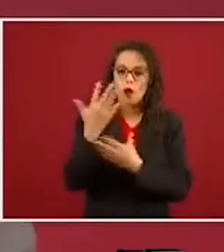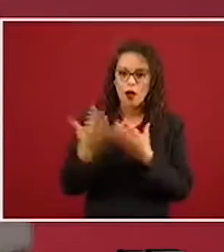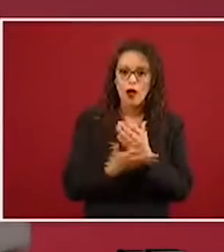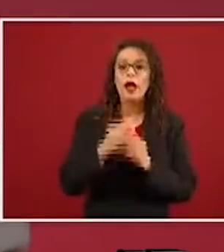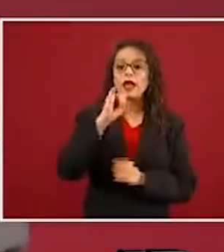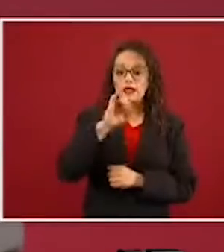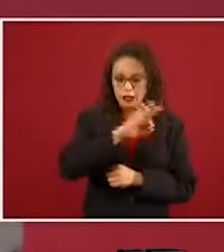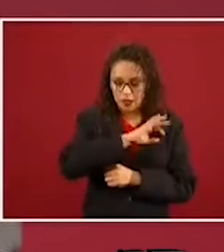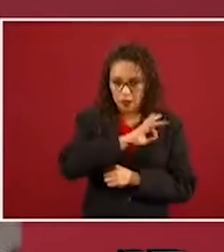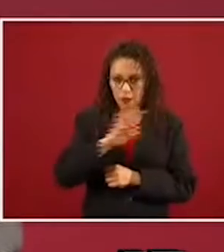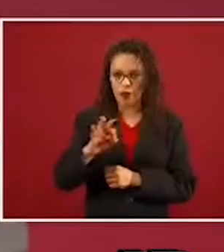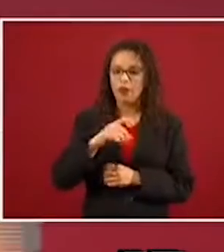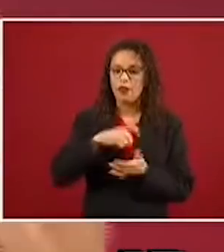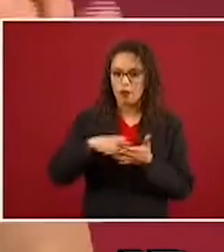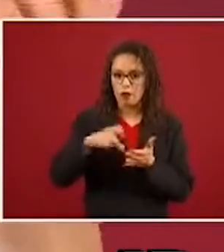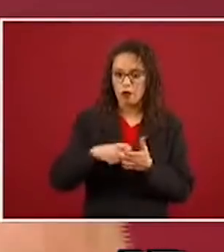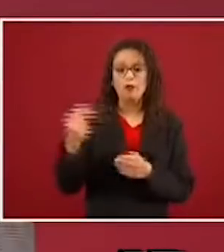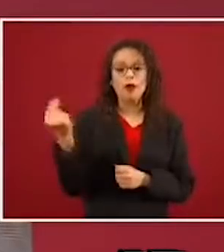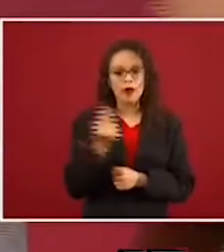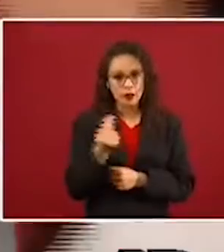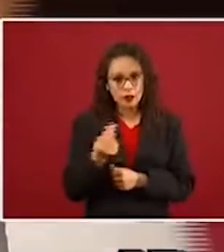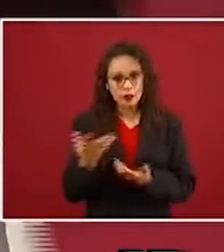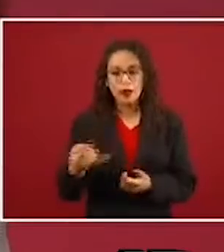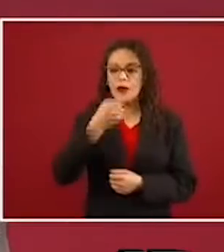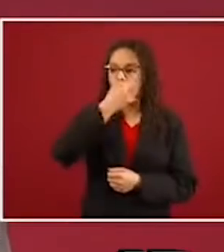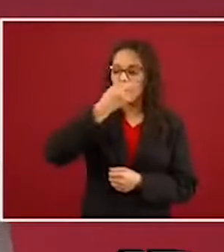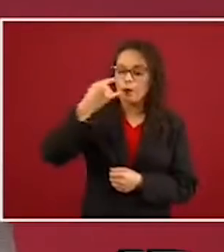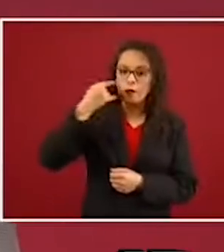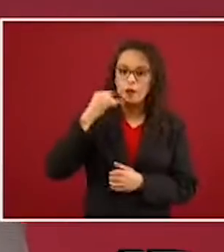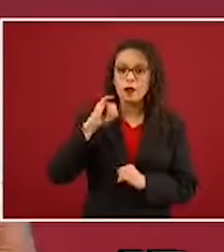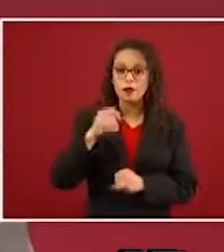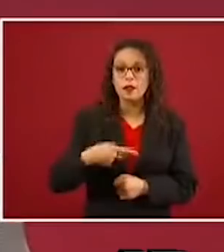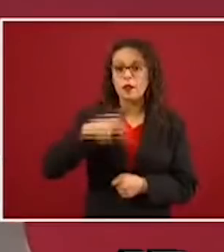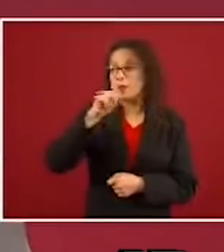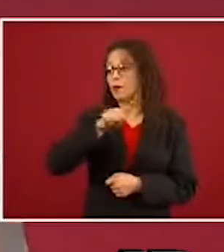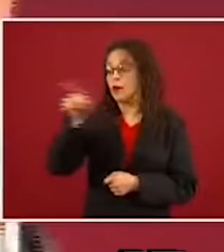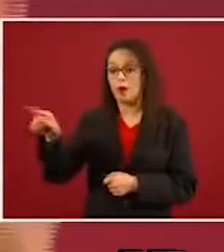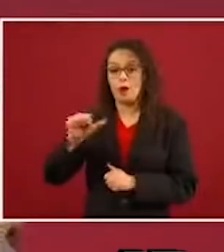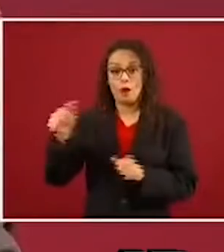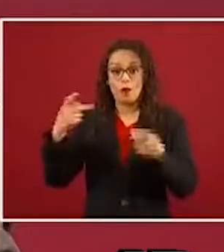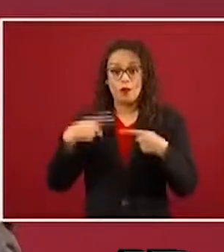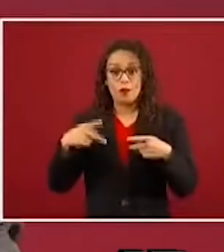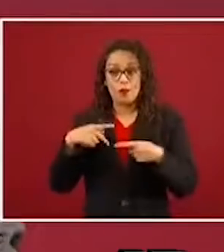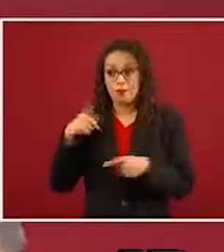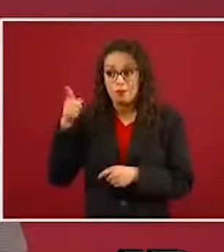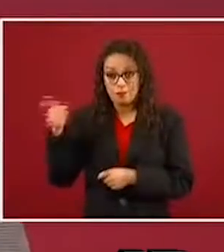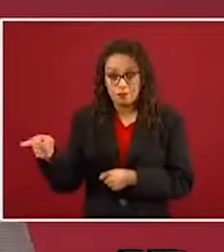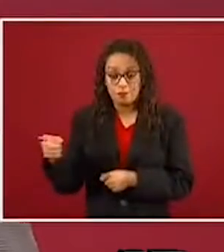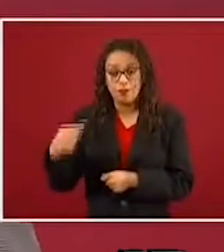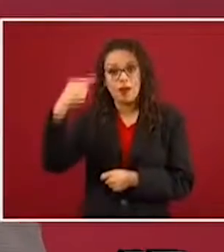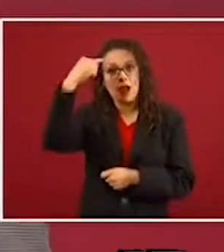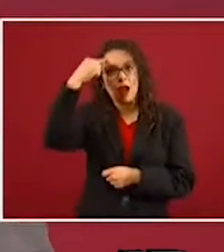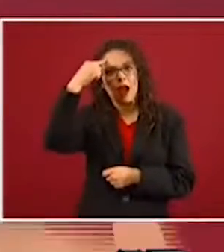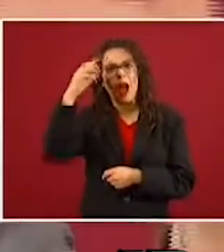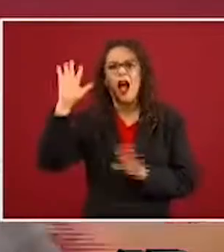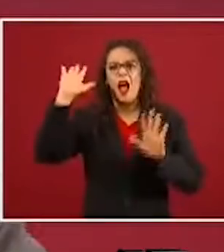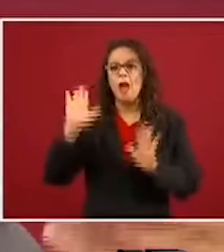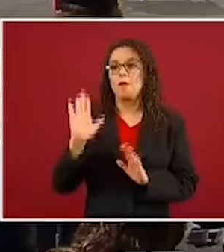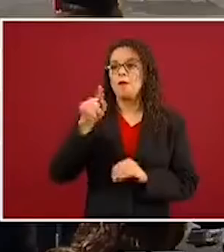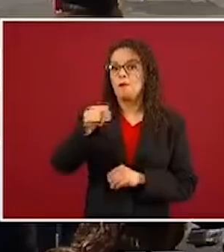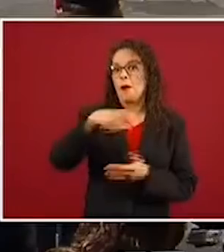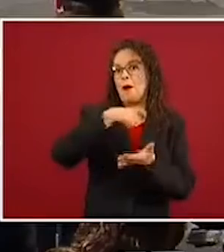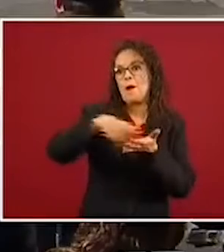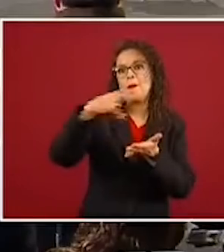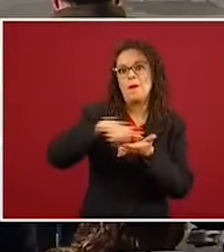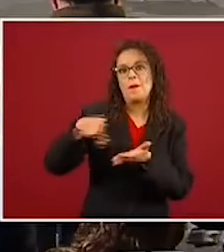fotografías alguien se las pasó y asumió que estábamos comprando eso. Se hizo una auditoría documentada, pero eso